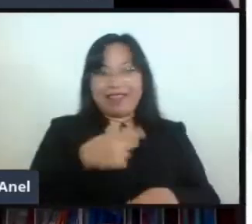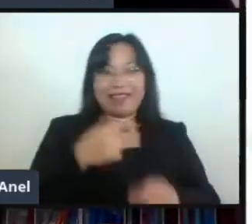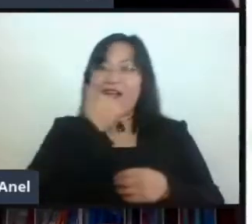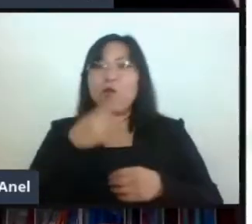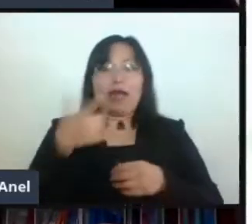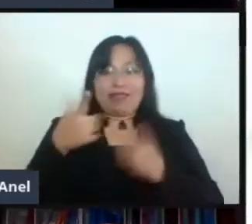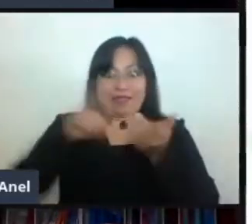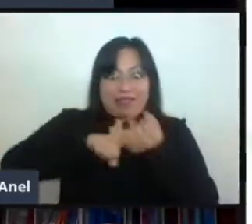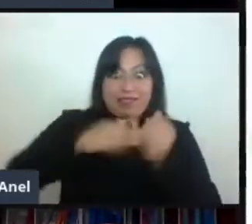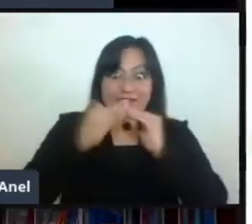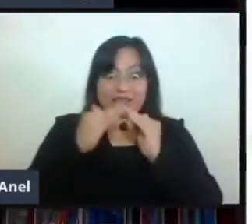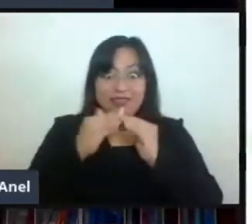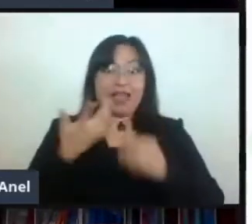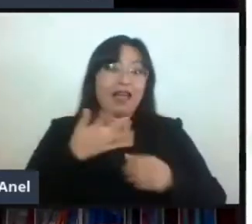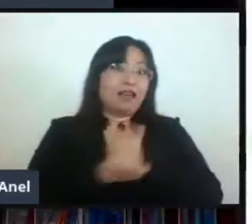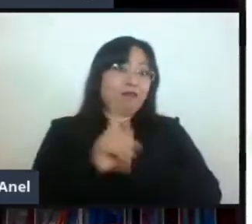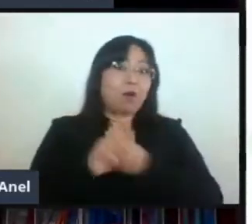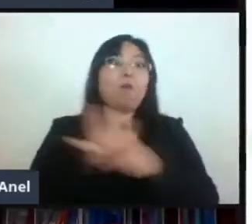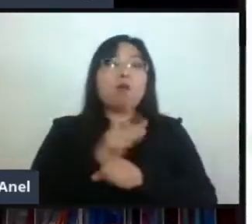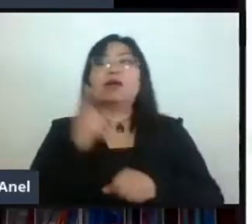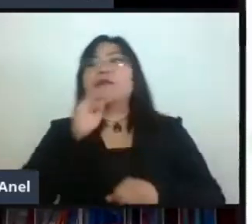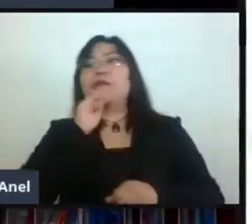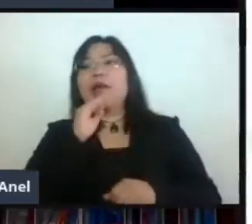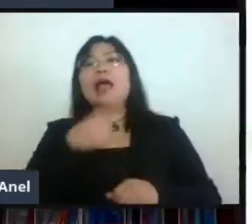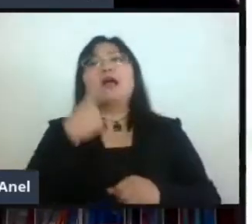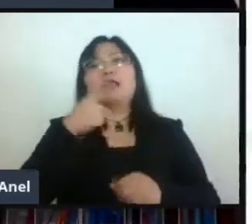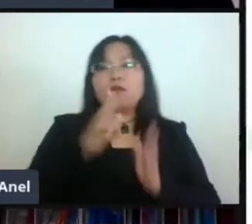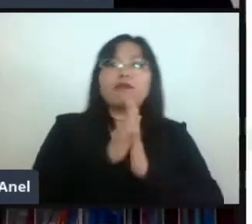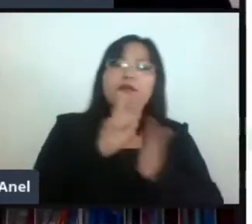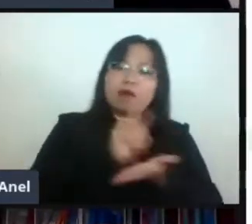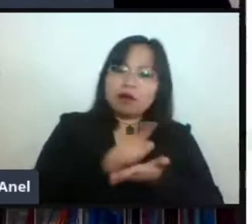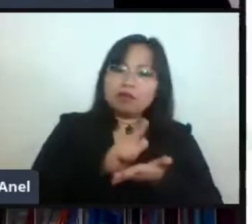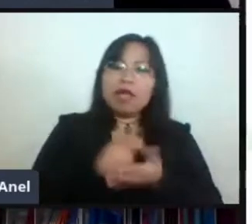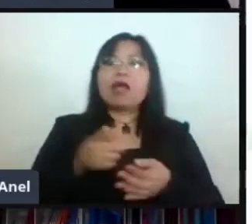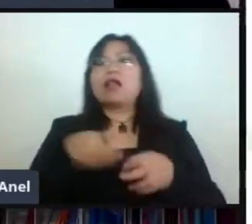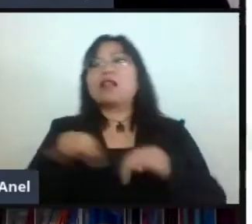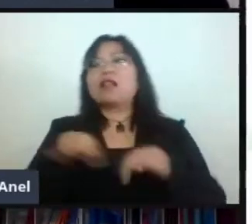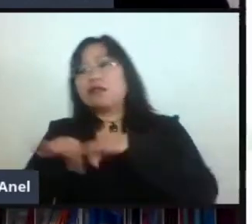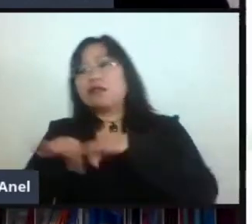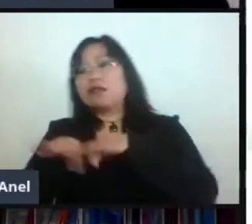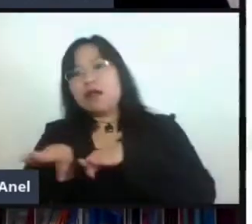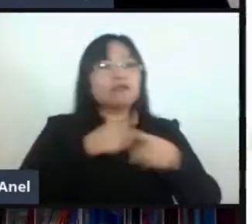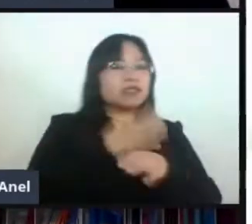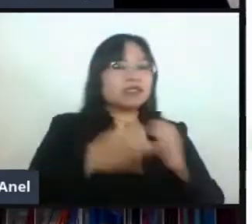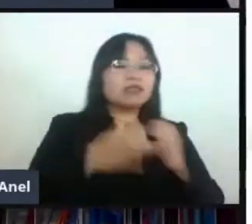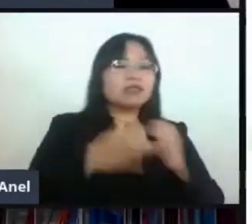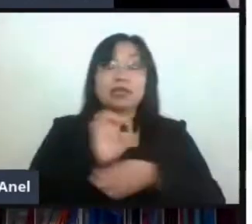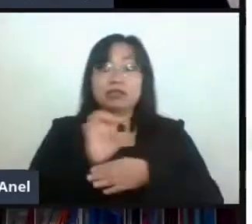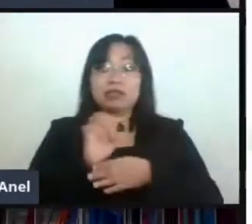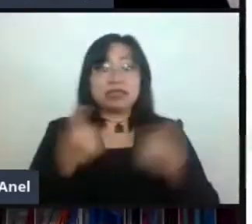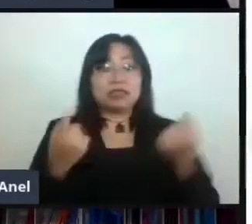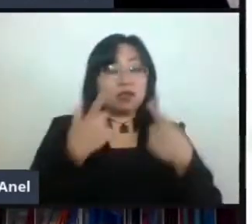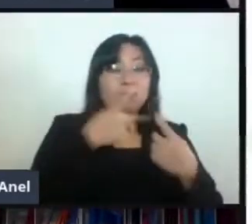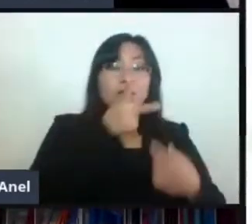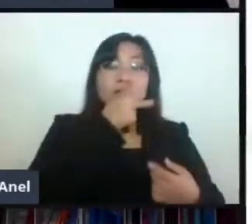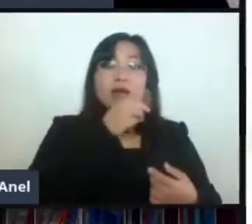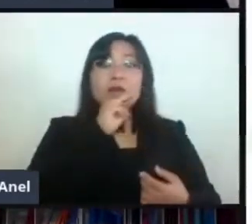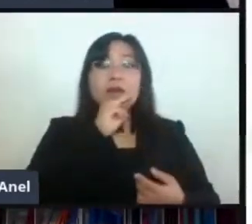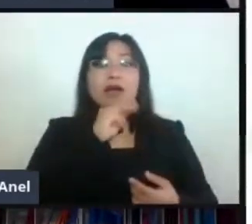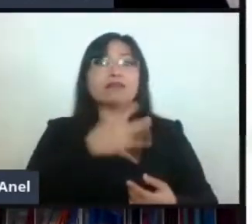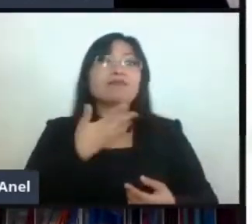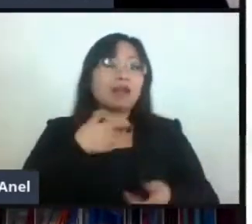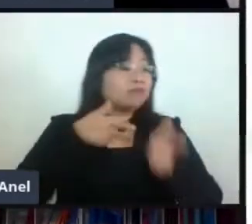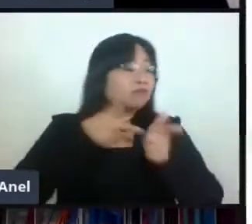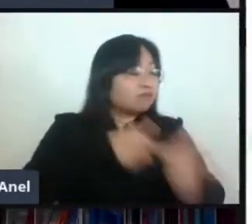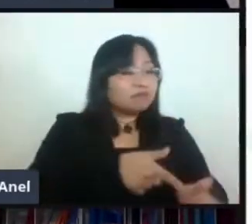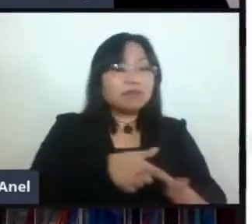para la limpieza, para el trabajo, hay padres y madres de familia pues que están trabajando desde